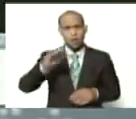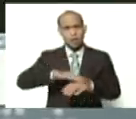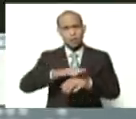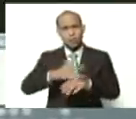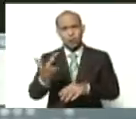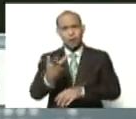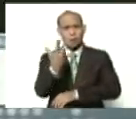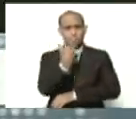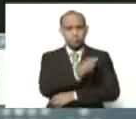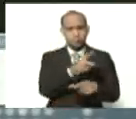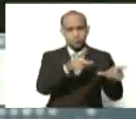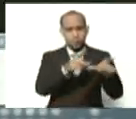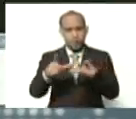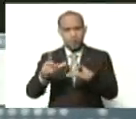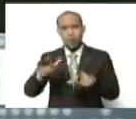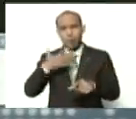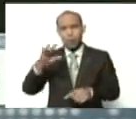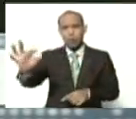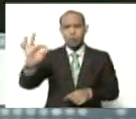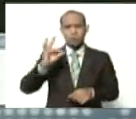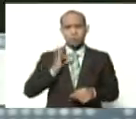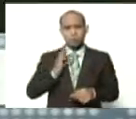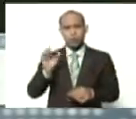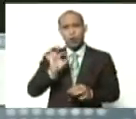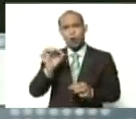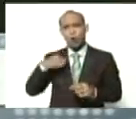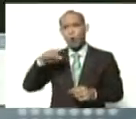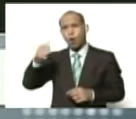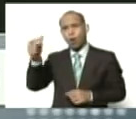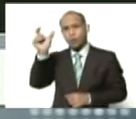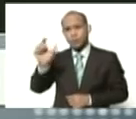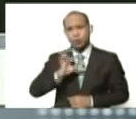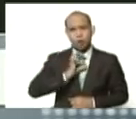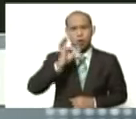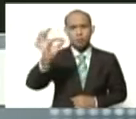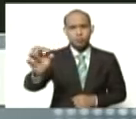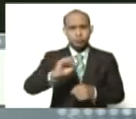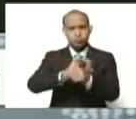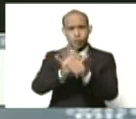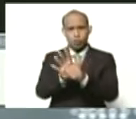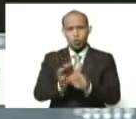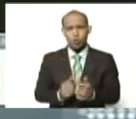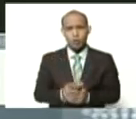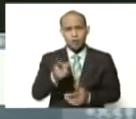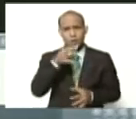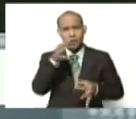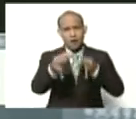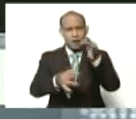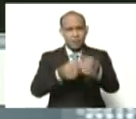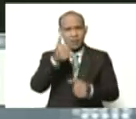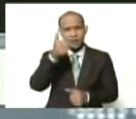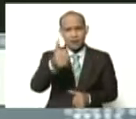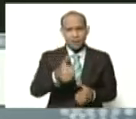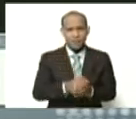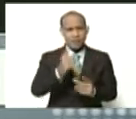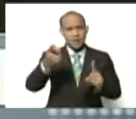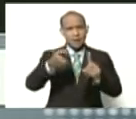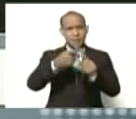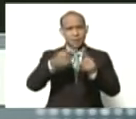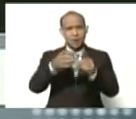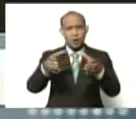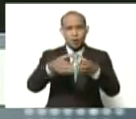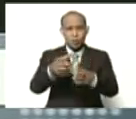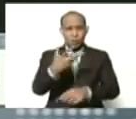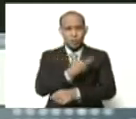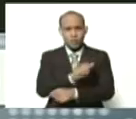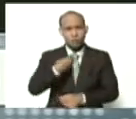vacunado, usted puede infectar a otras personas. Eso hay que explicarlo bien. Es la primera generación de